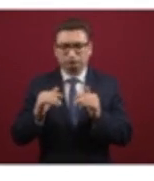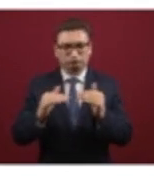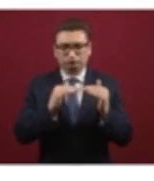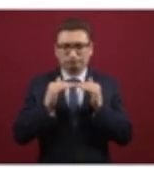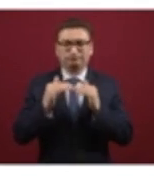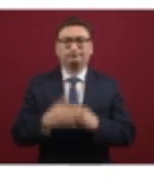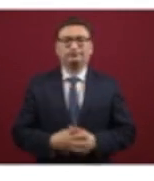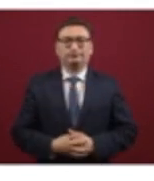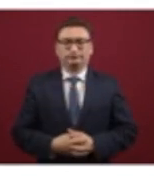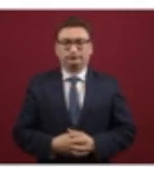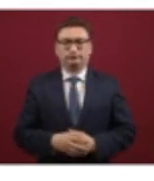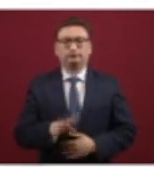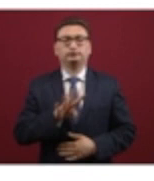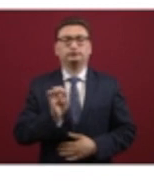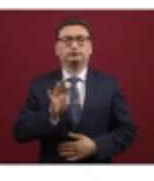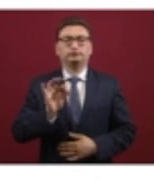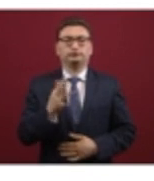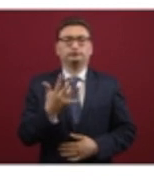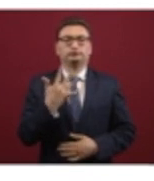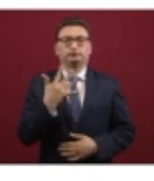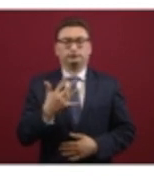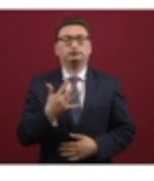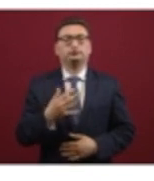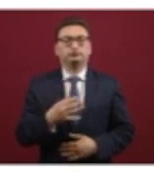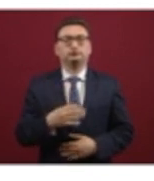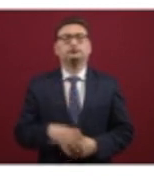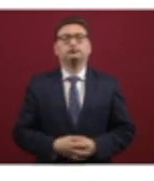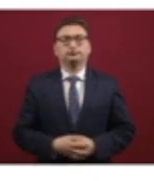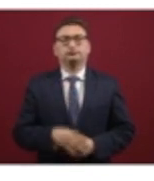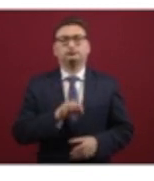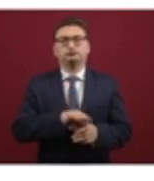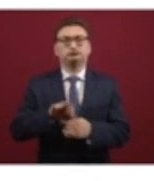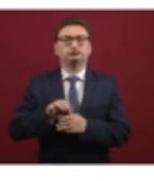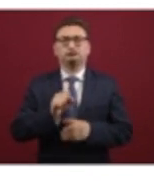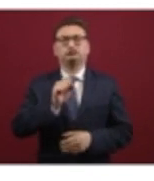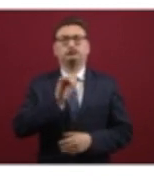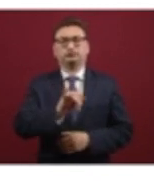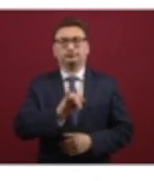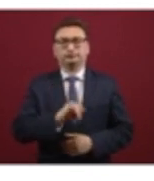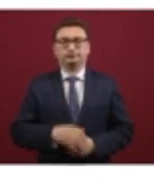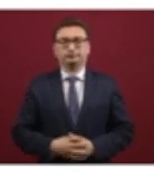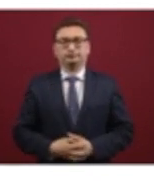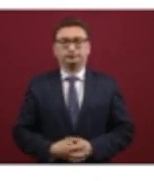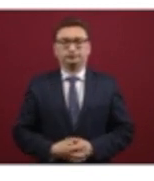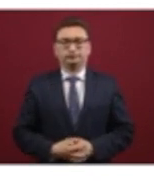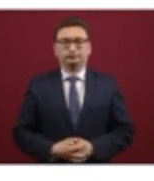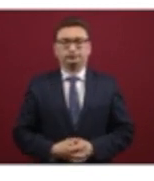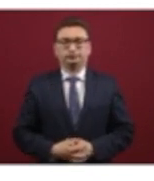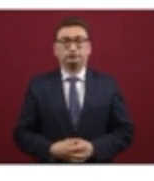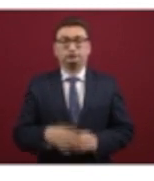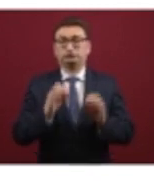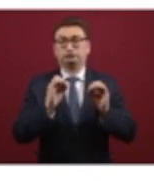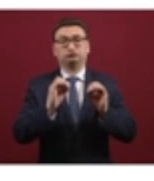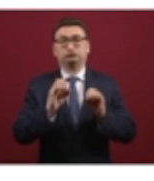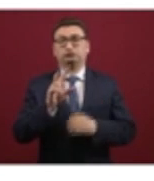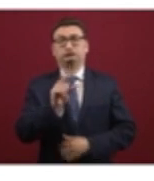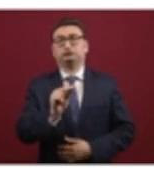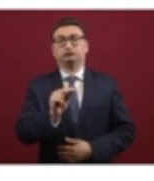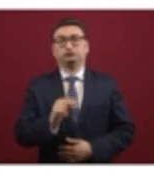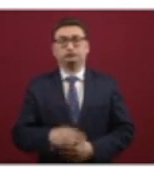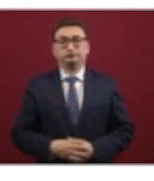pues fueron 445 votos a favor, cero en contra,